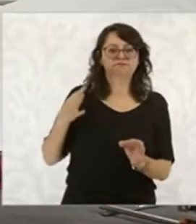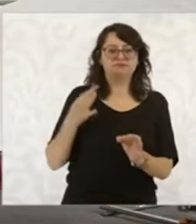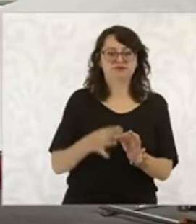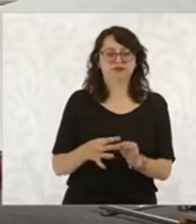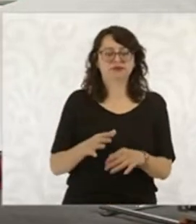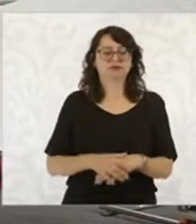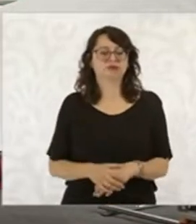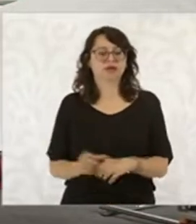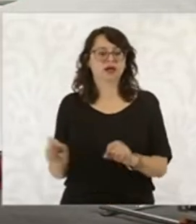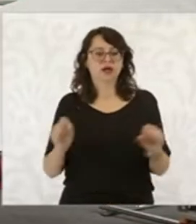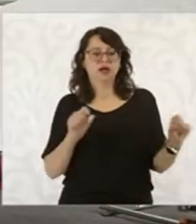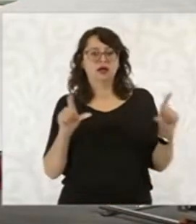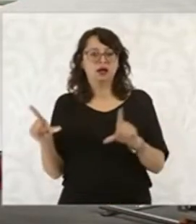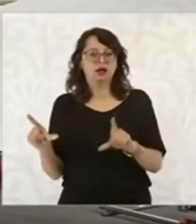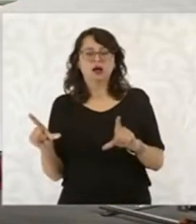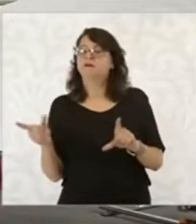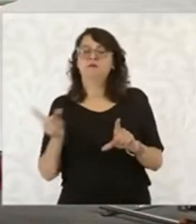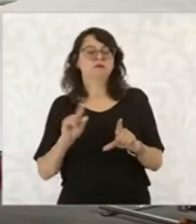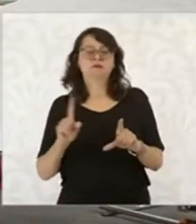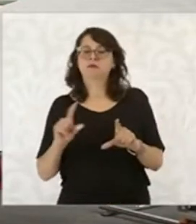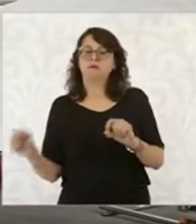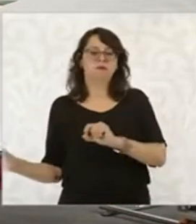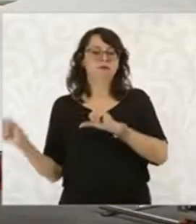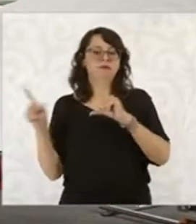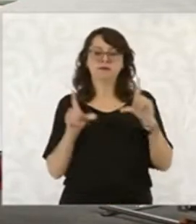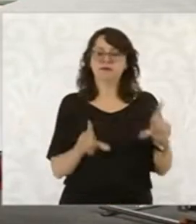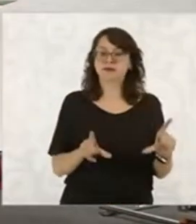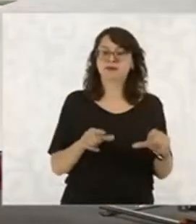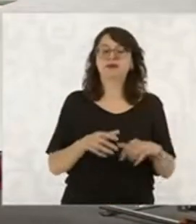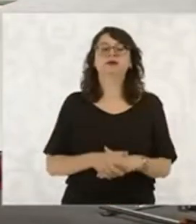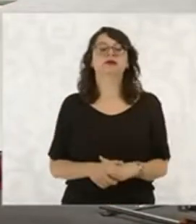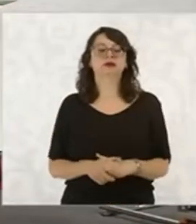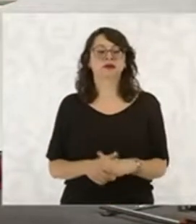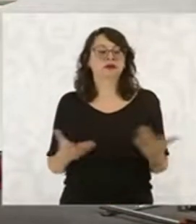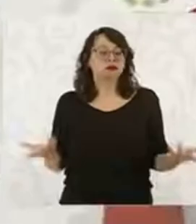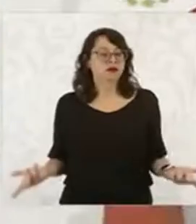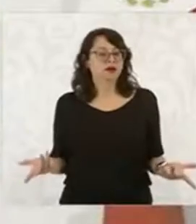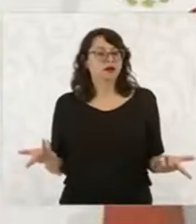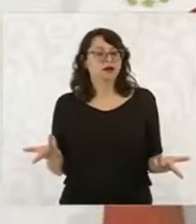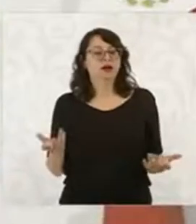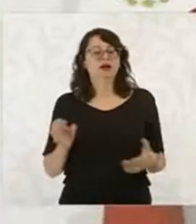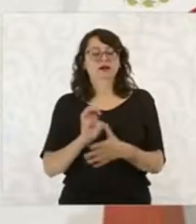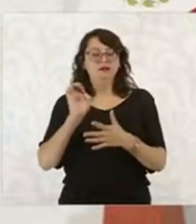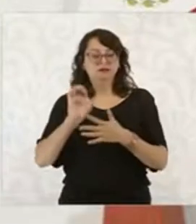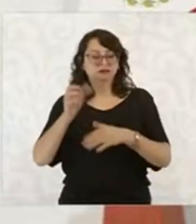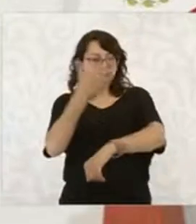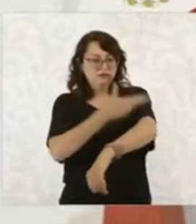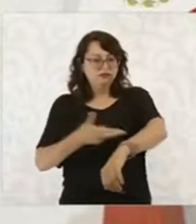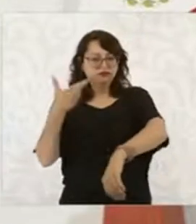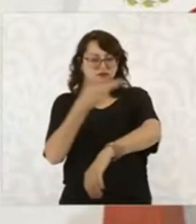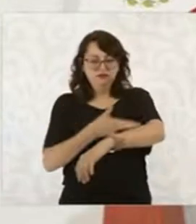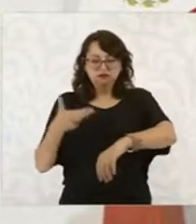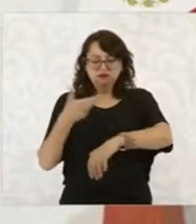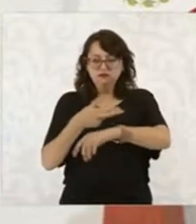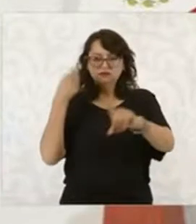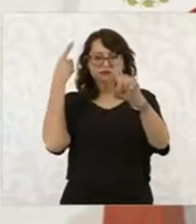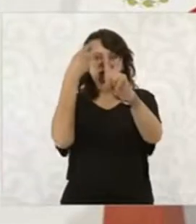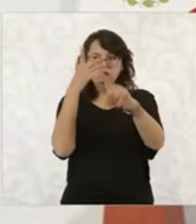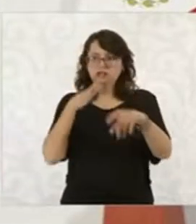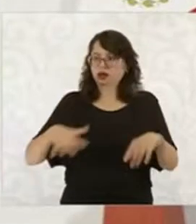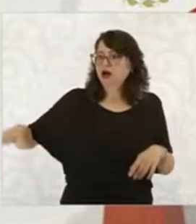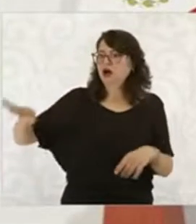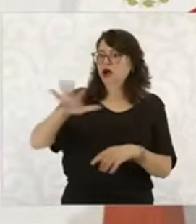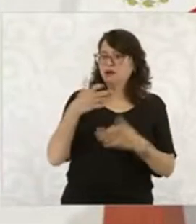No, a la pasada, por favor. Ahí, como decíamos, su propósito fundamental es brindar facilidades a pequeños